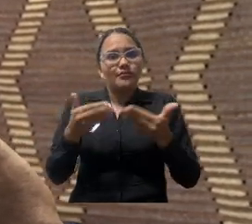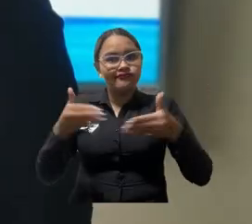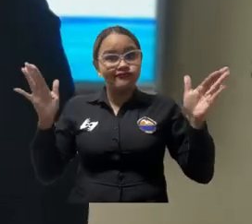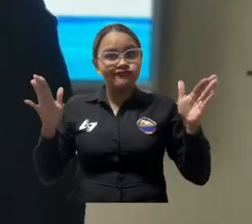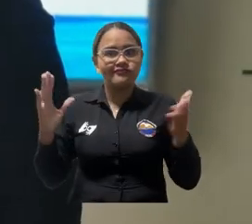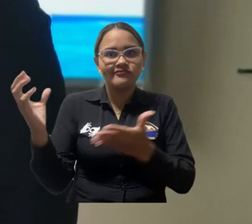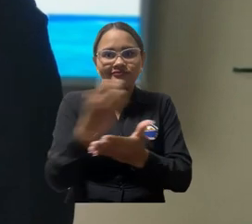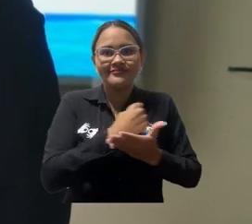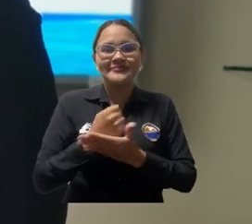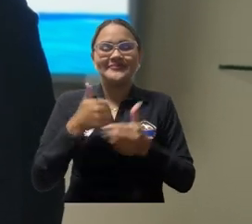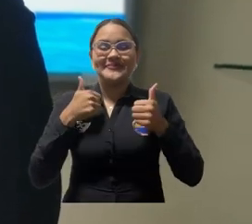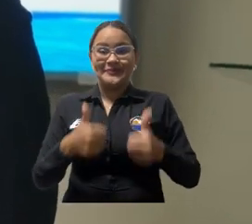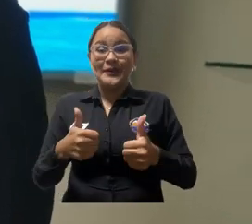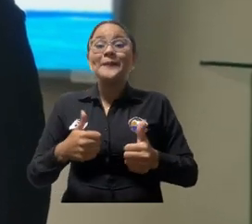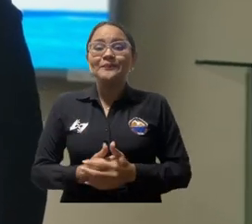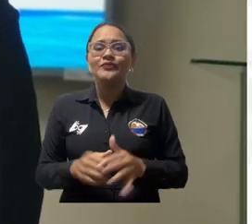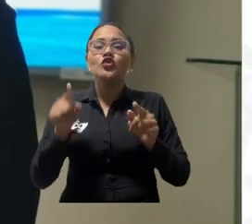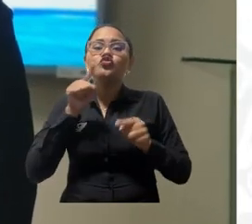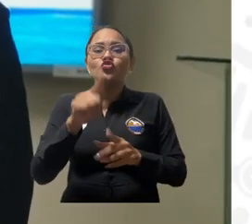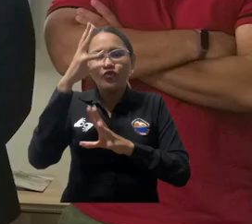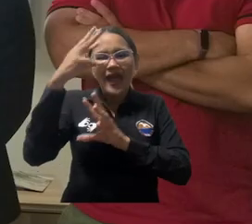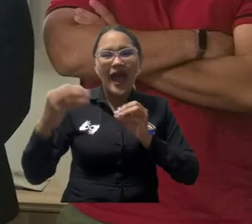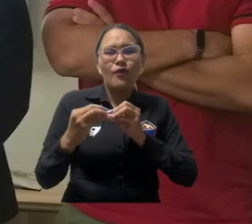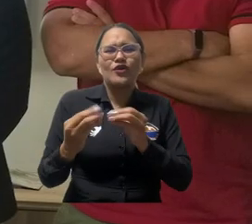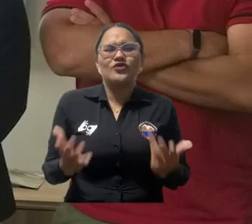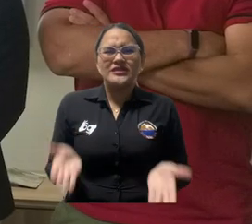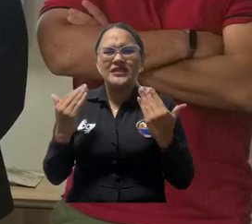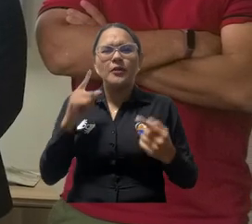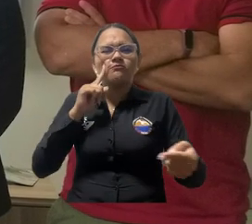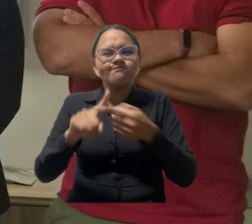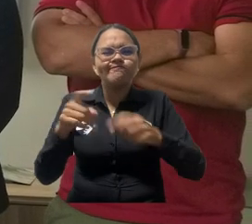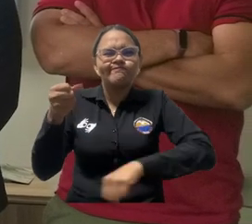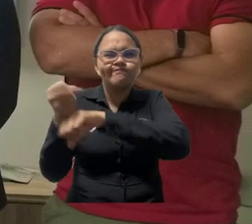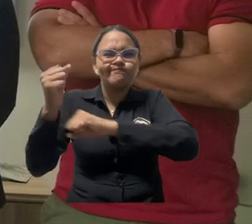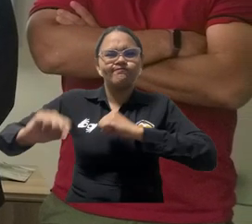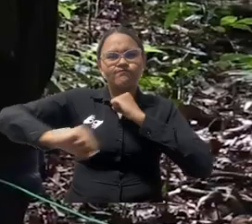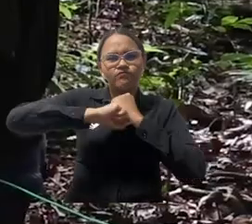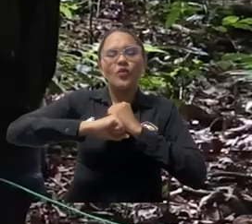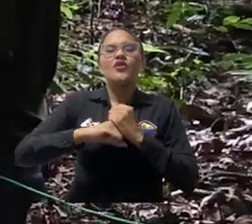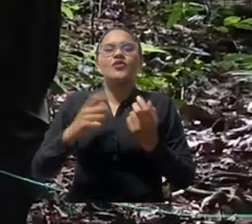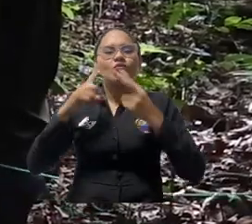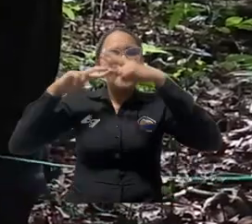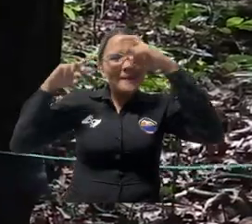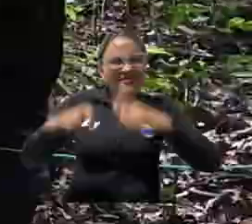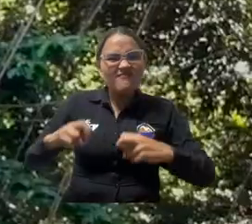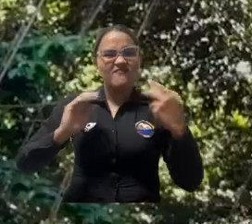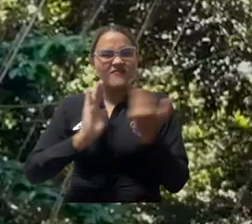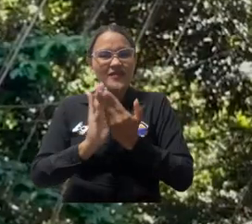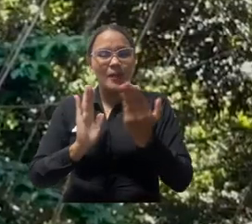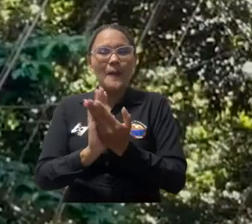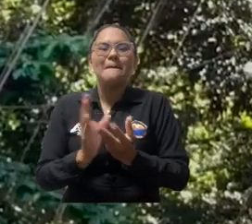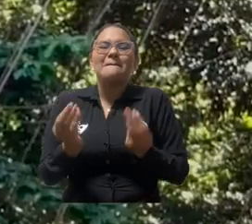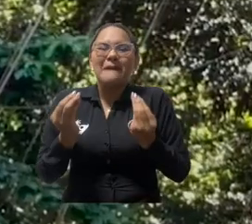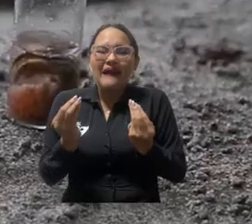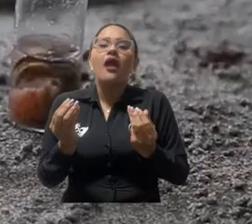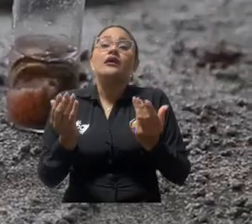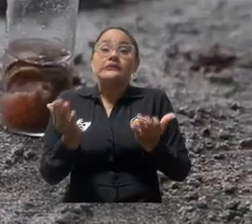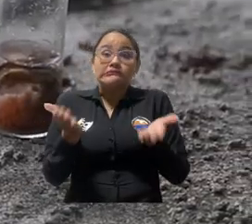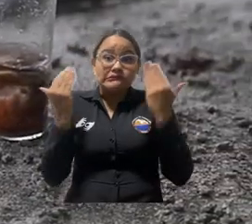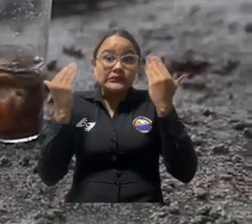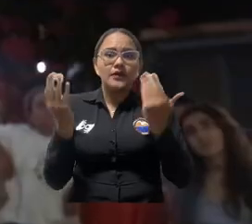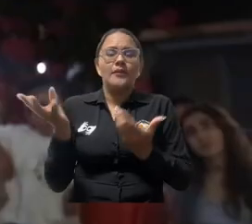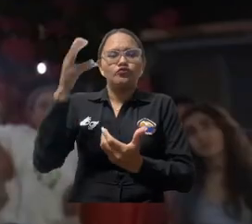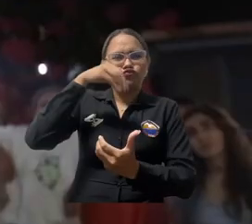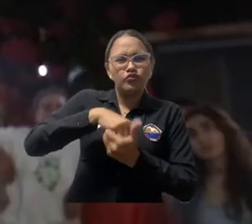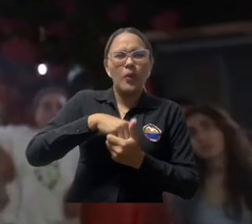muchísimas puertas. Esta es una alianza potencialmente productiva en materia de cooperación, investigación y educación, que incluye formación de